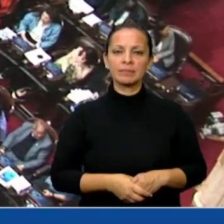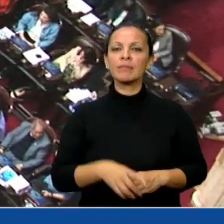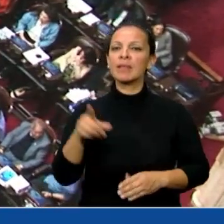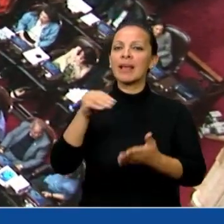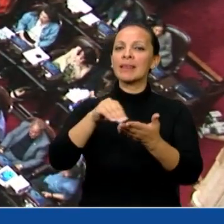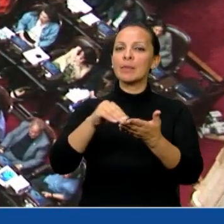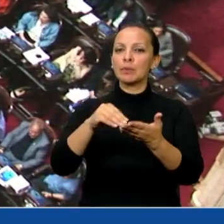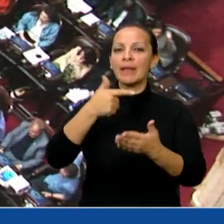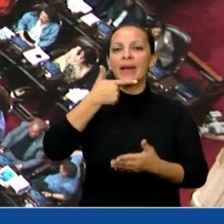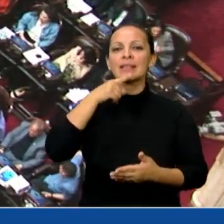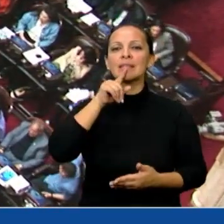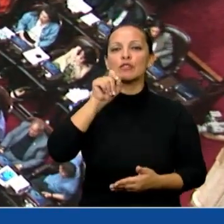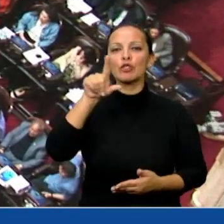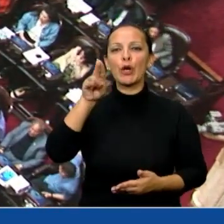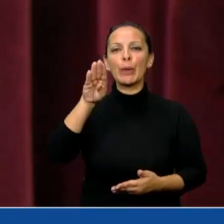Diputada Stolbizer.